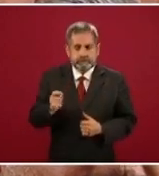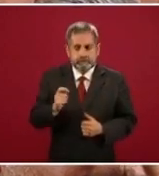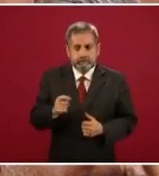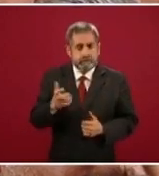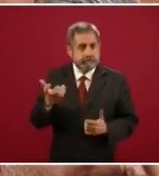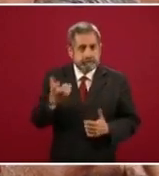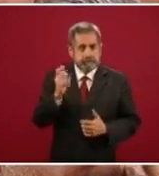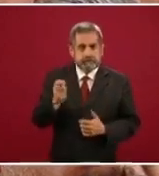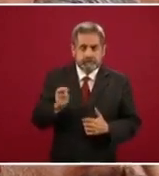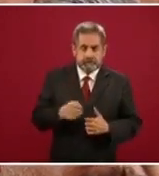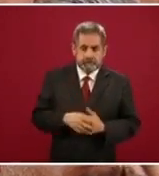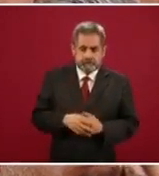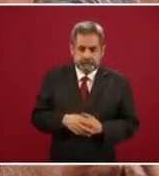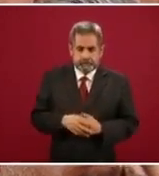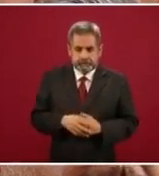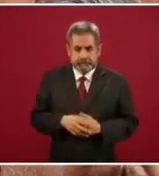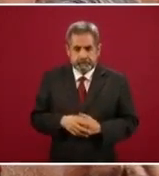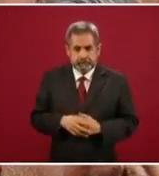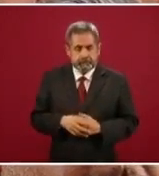se haga de